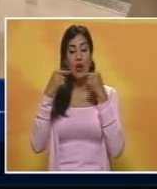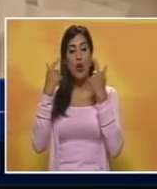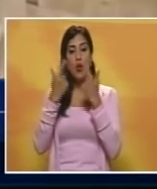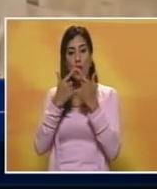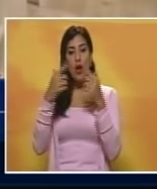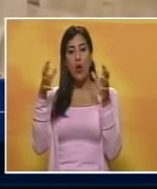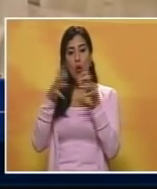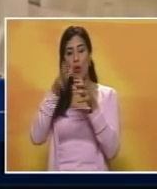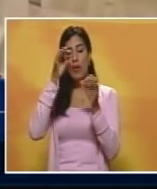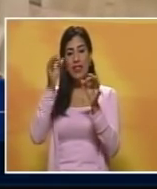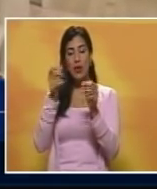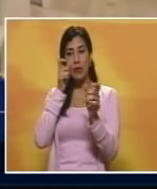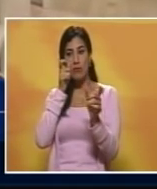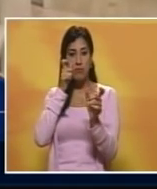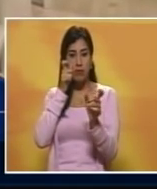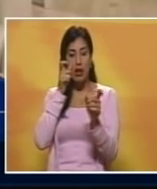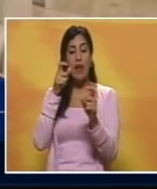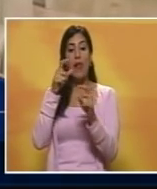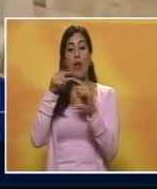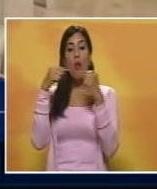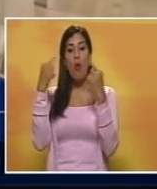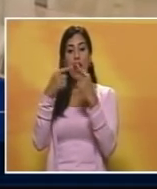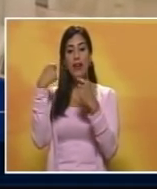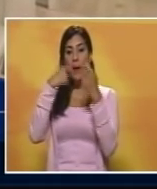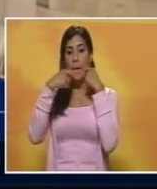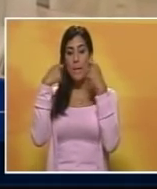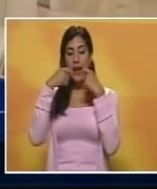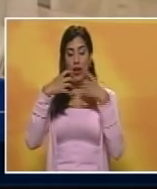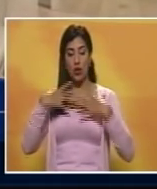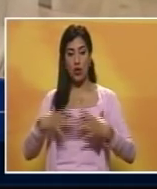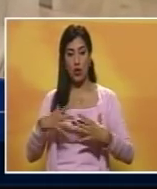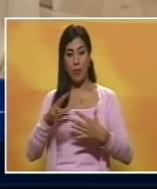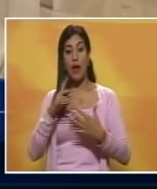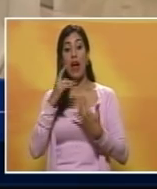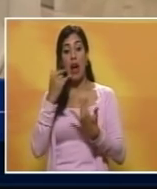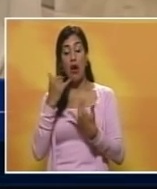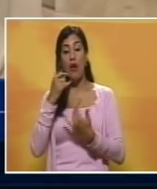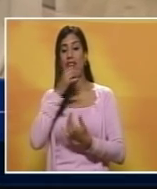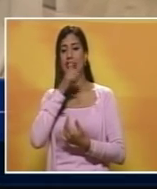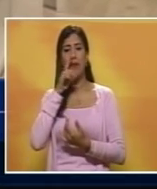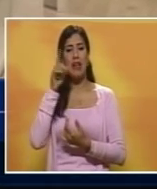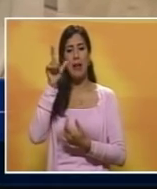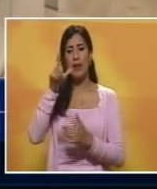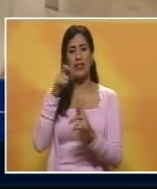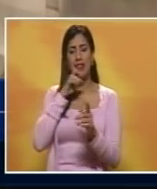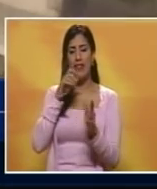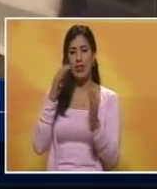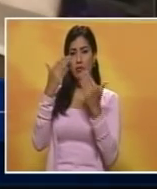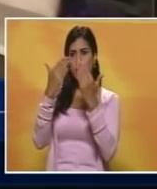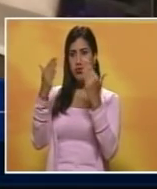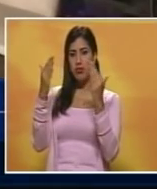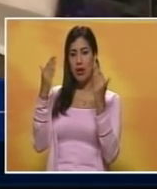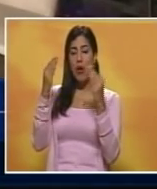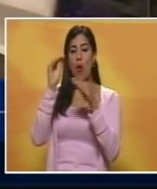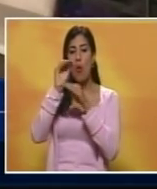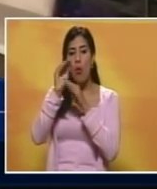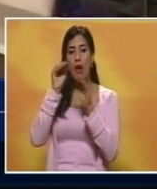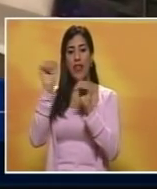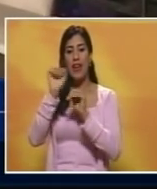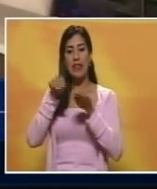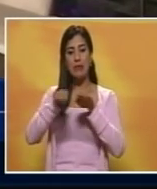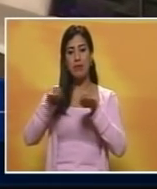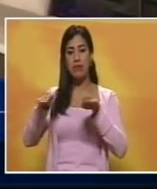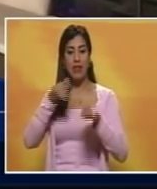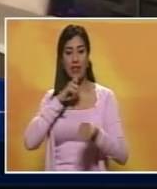espacio para su equipo de seguridad y en un cuarto de maquillaje y vestuario, por lo que ahora carece de un espacio cubierto para guardar los